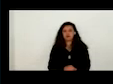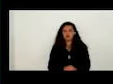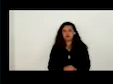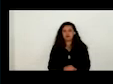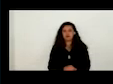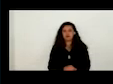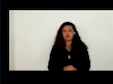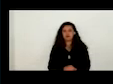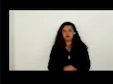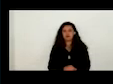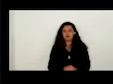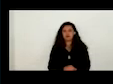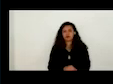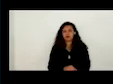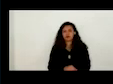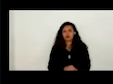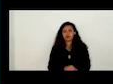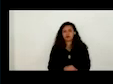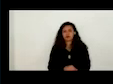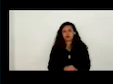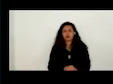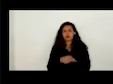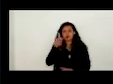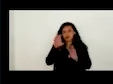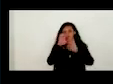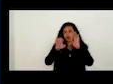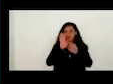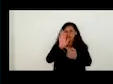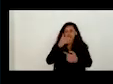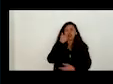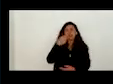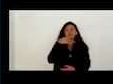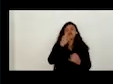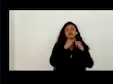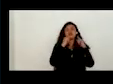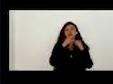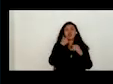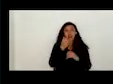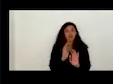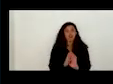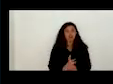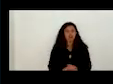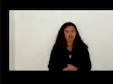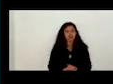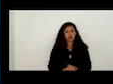¿Nadie gusta exponer el ejemplo de su institución?